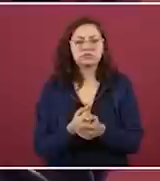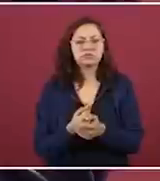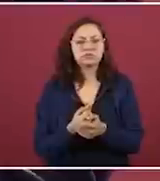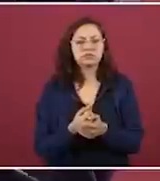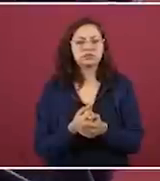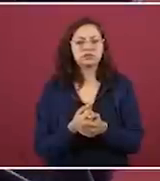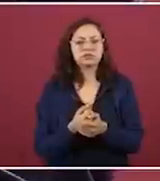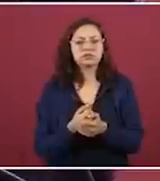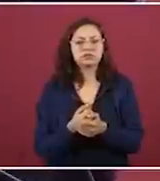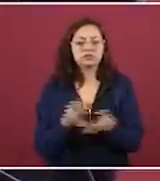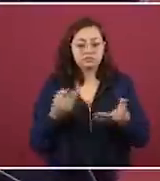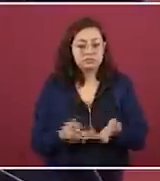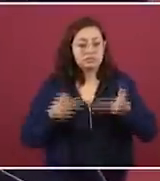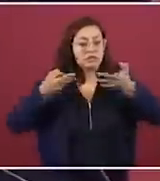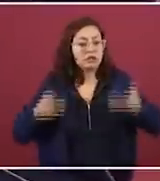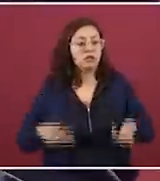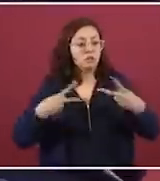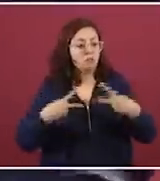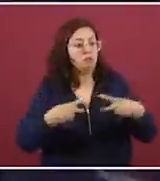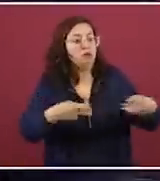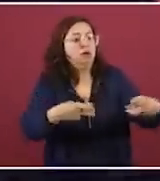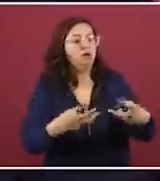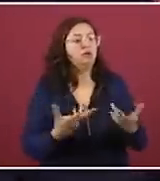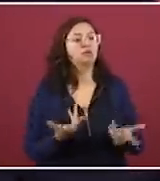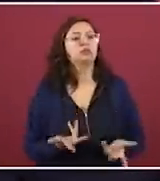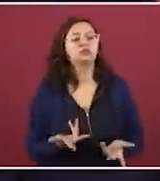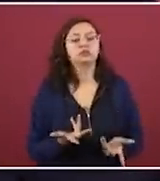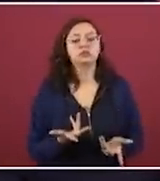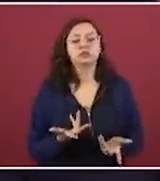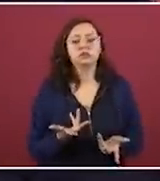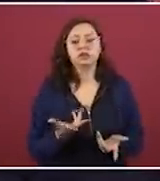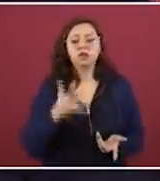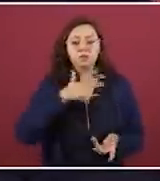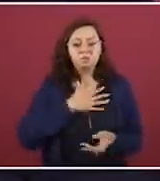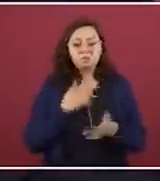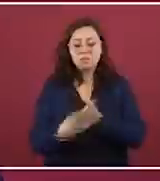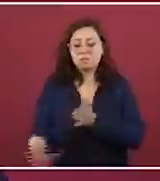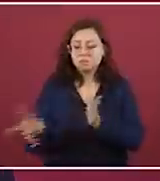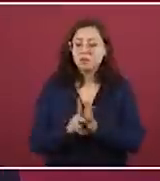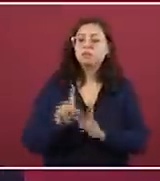despojando de un terreno, me quitaron mi plaza,